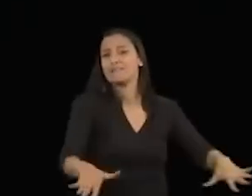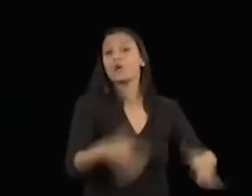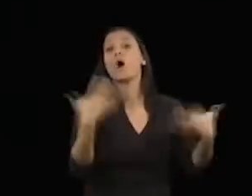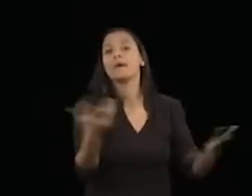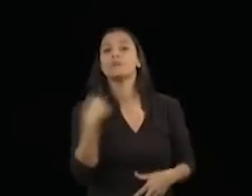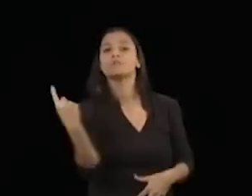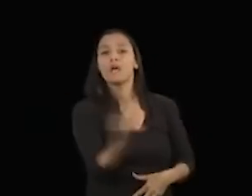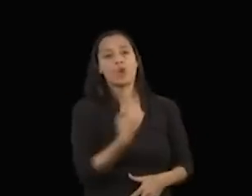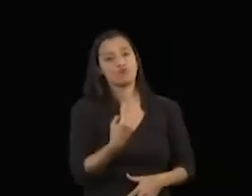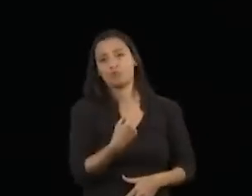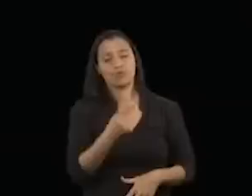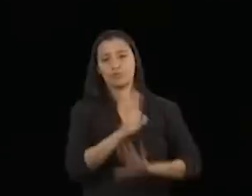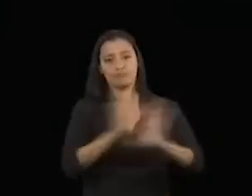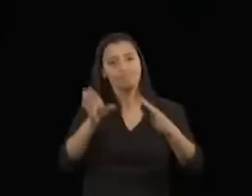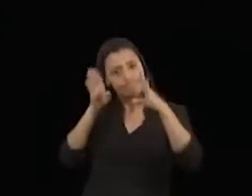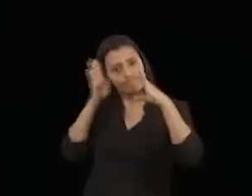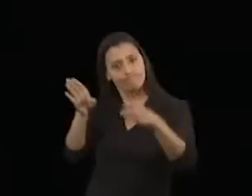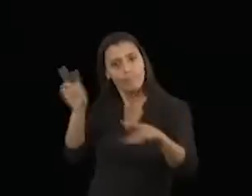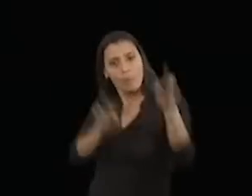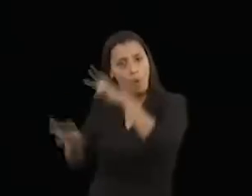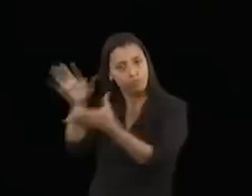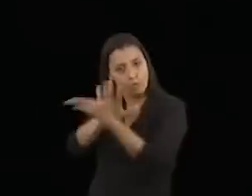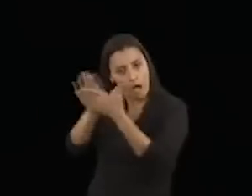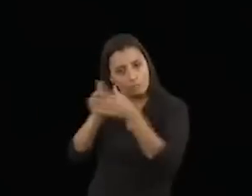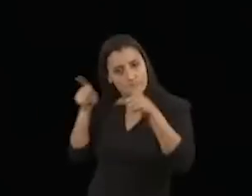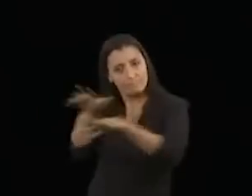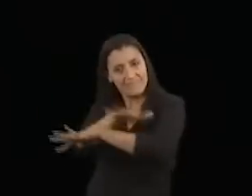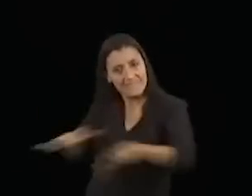también atacamos eso. Pero no solo hicimos eso,